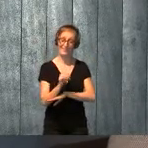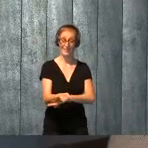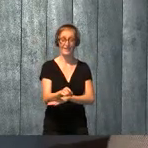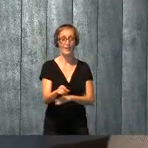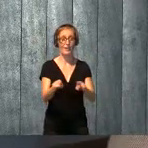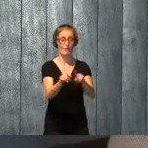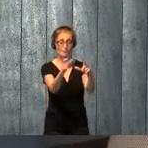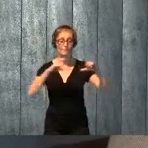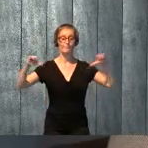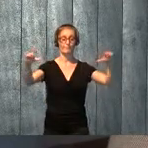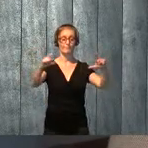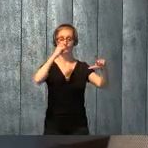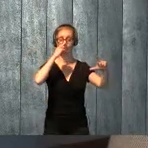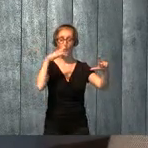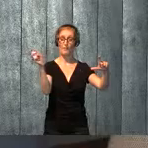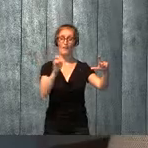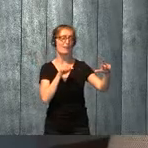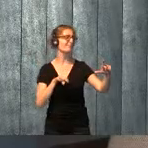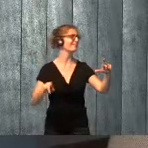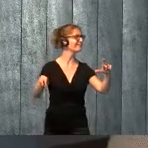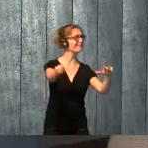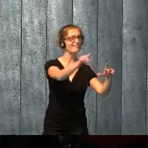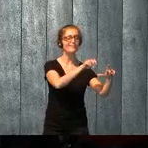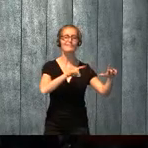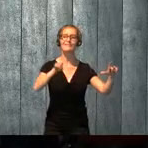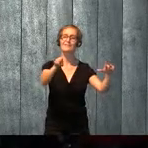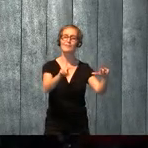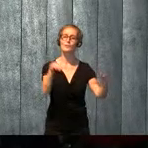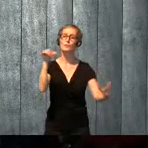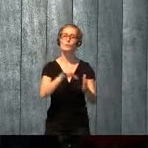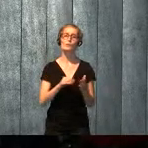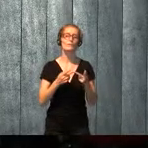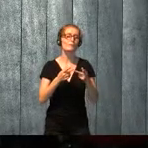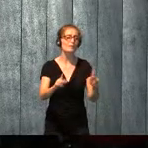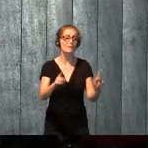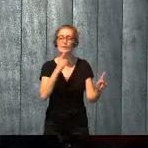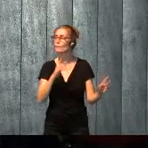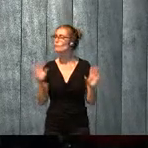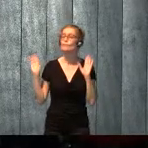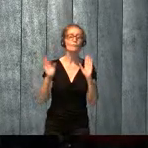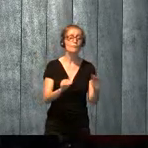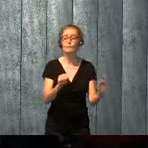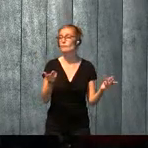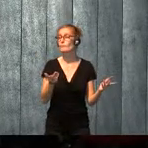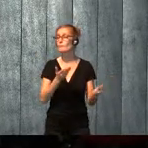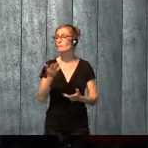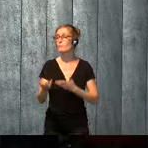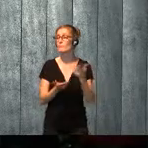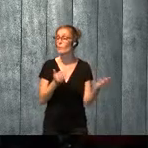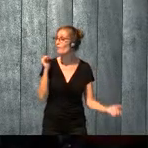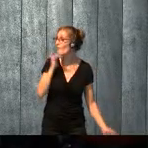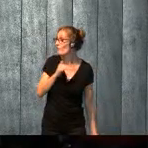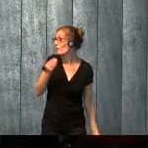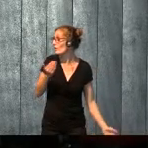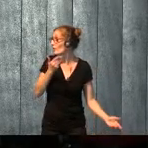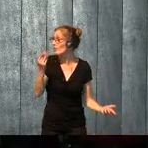podamos pasear, donde podamos desde el centro de la ciudad colocarnos en muy poco tiempo en el monte, en lo verde,